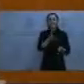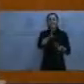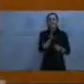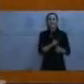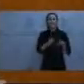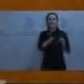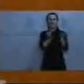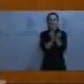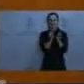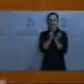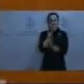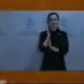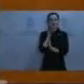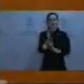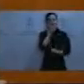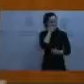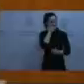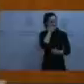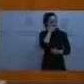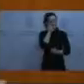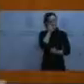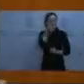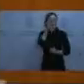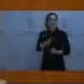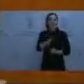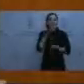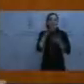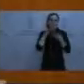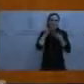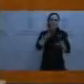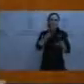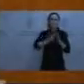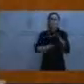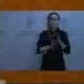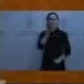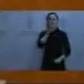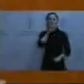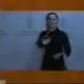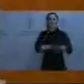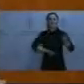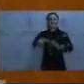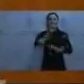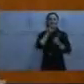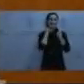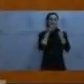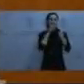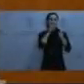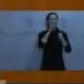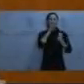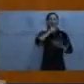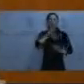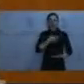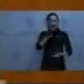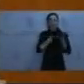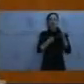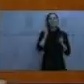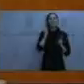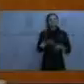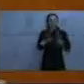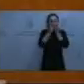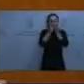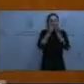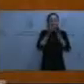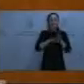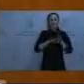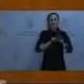municipio afectado durante ya varios años, casi 8 años, más de 8 años, con un problema grave, ahora deciden que es solo el jabalí el causante